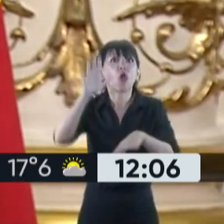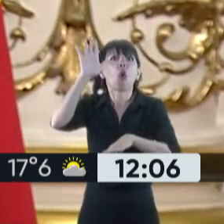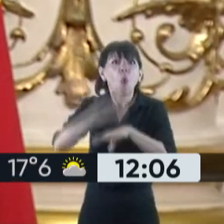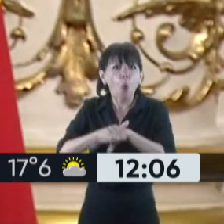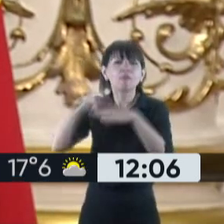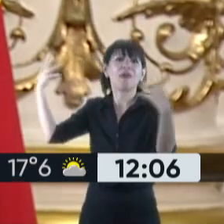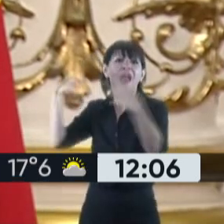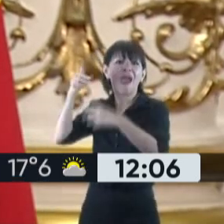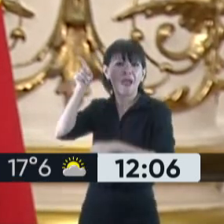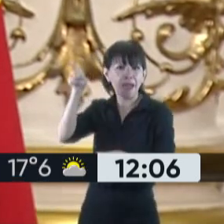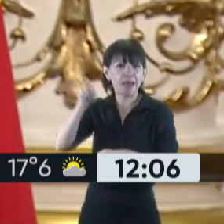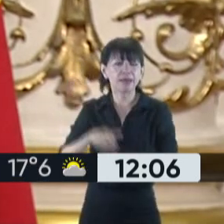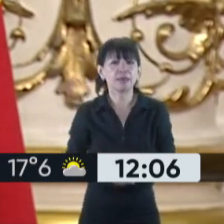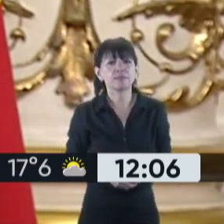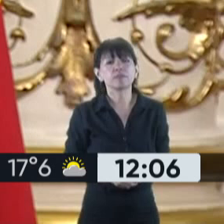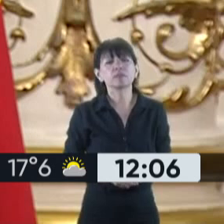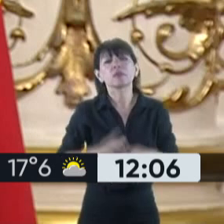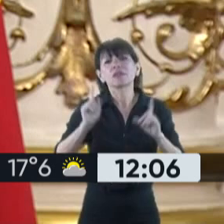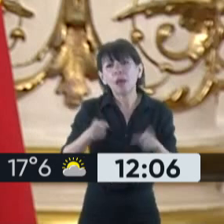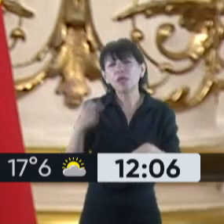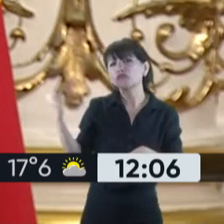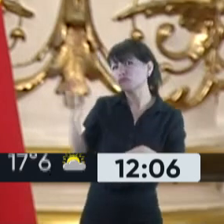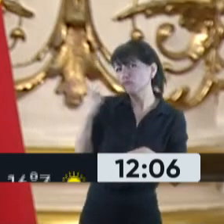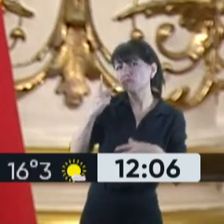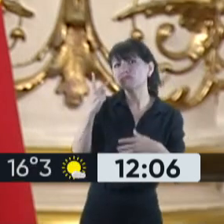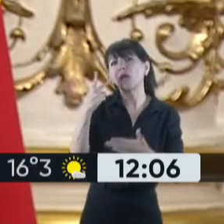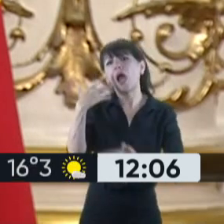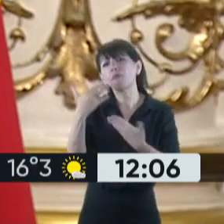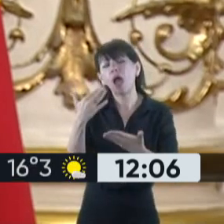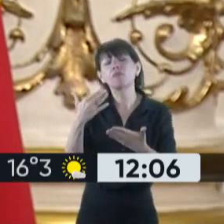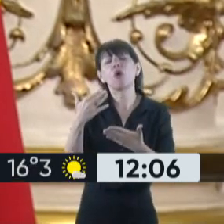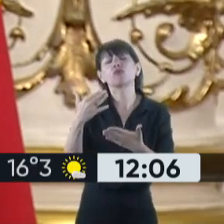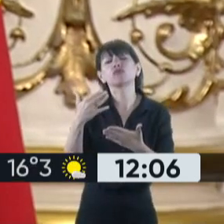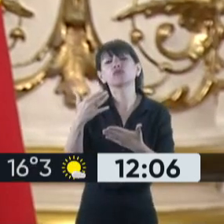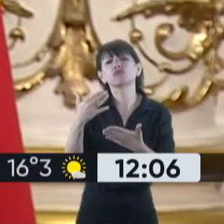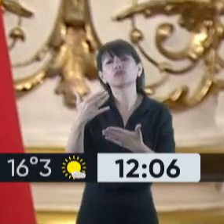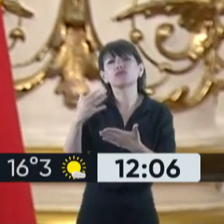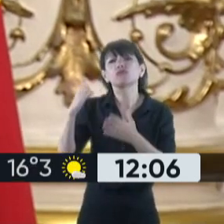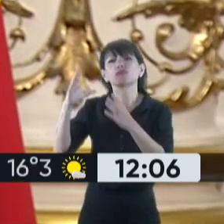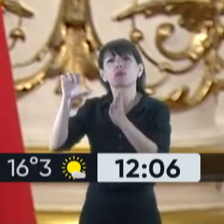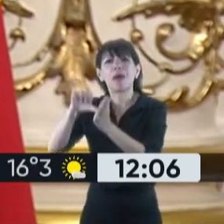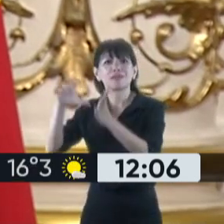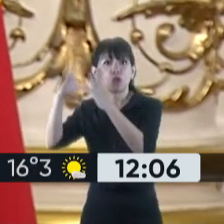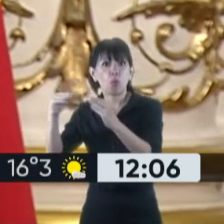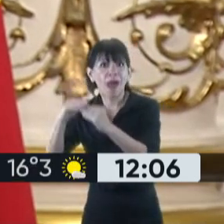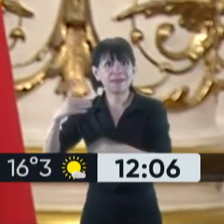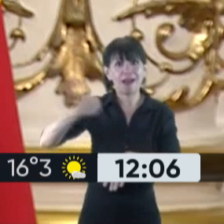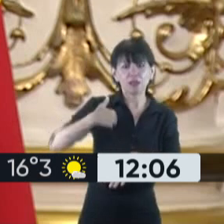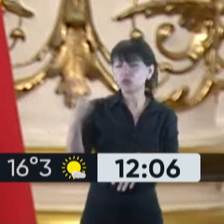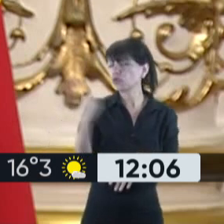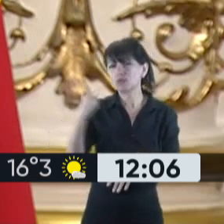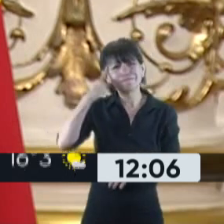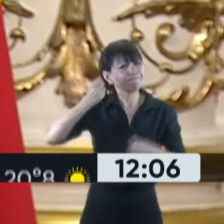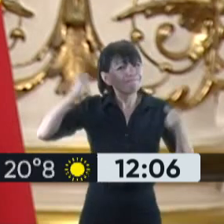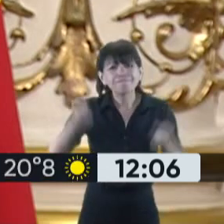conflicto. Hablamos puntualmente del vínculo entre Rumania y Argentina. Estamos absolutamente convencidos